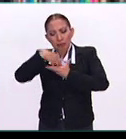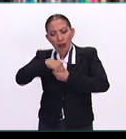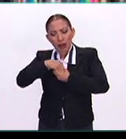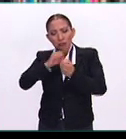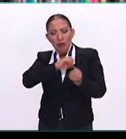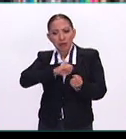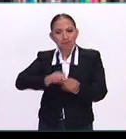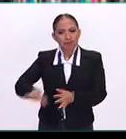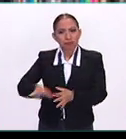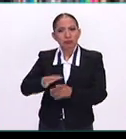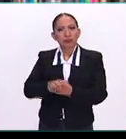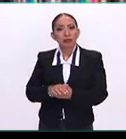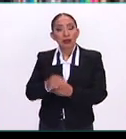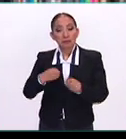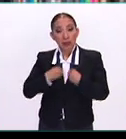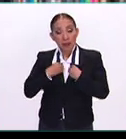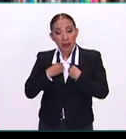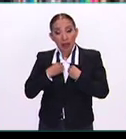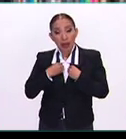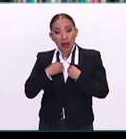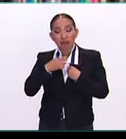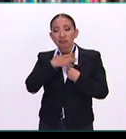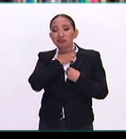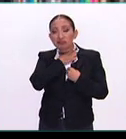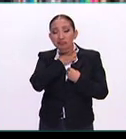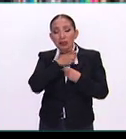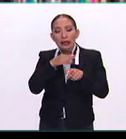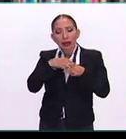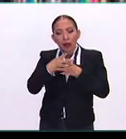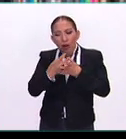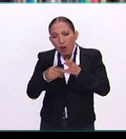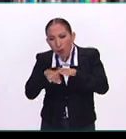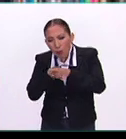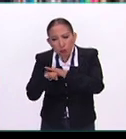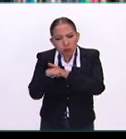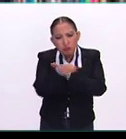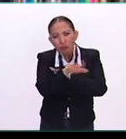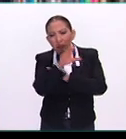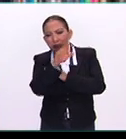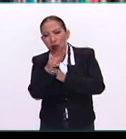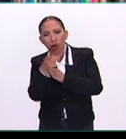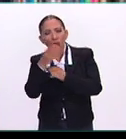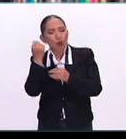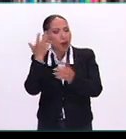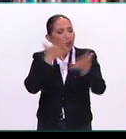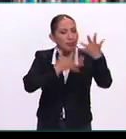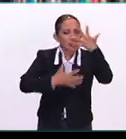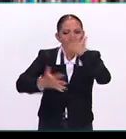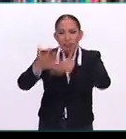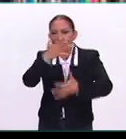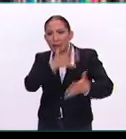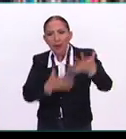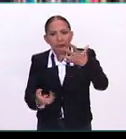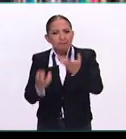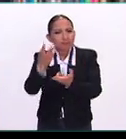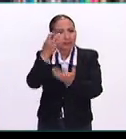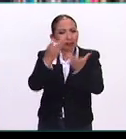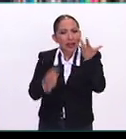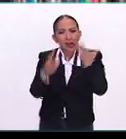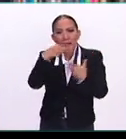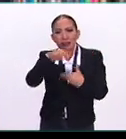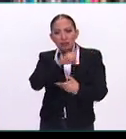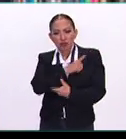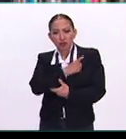del abandono. Sobrevive la soga, se arrastra por entre los cántaros, sin rumbo, espora de lumbre,